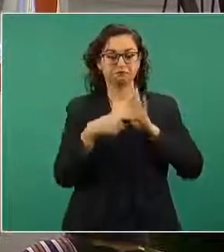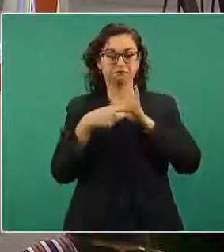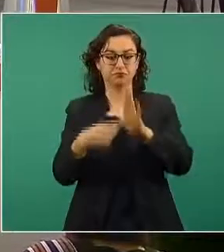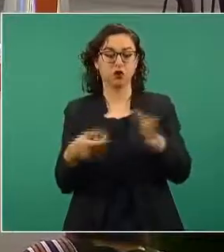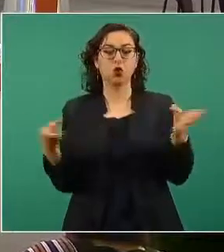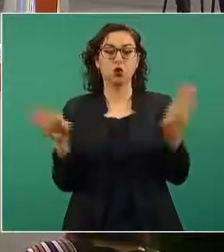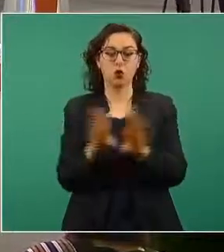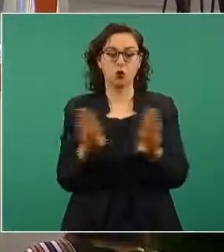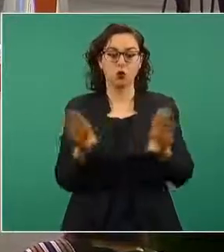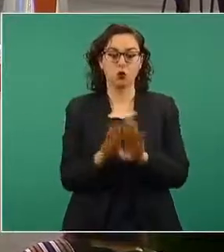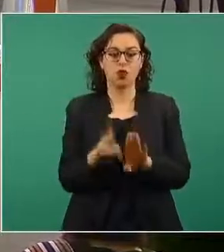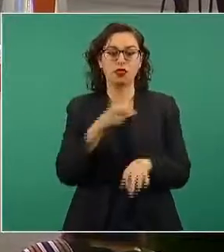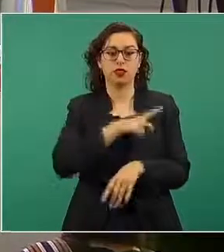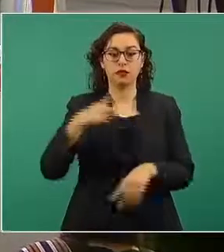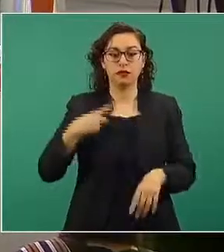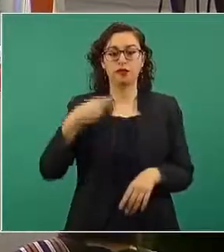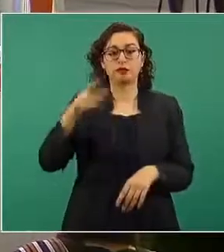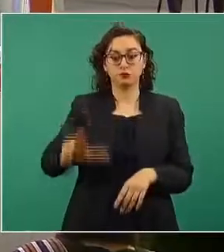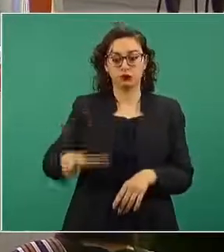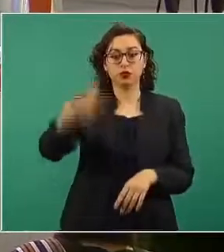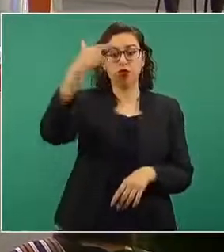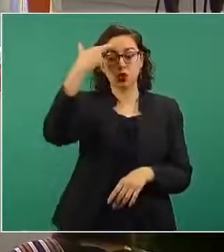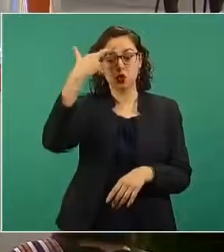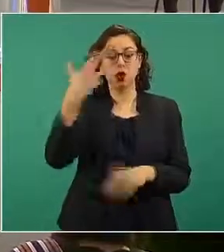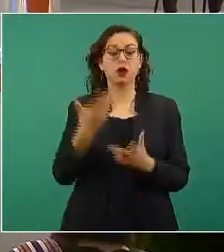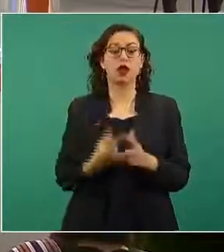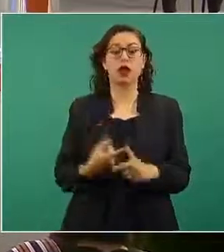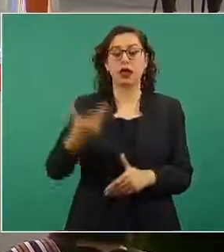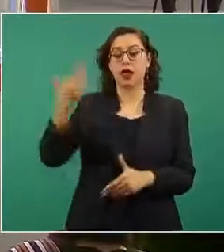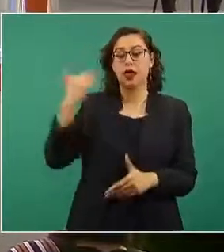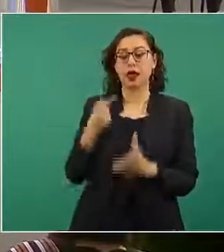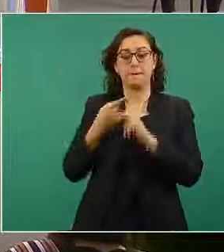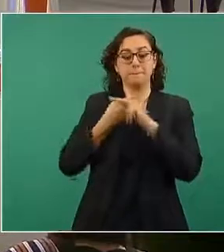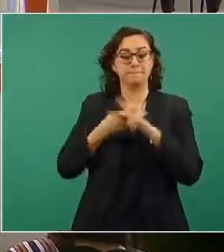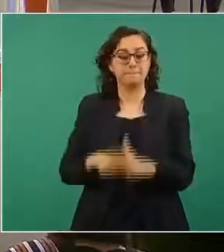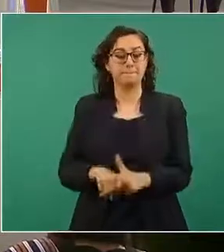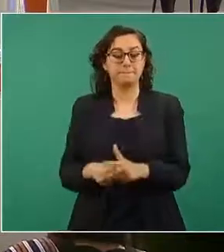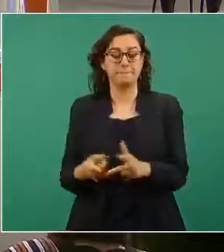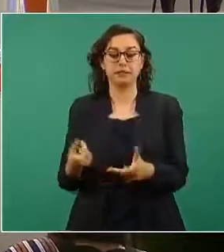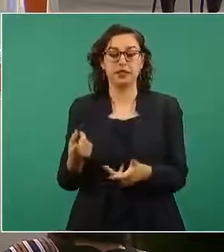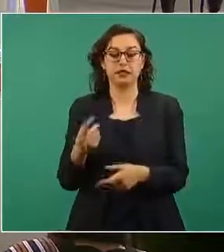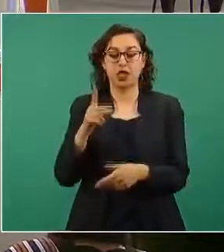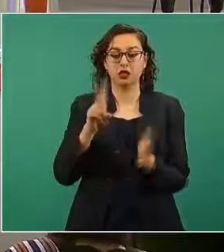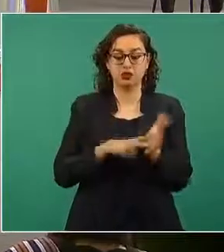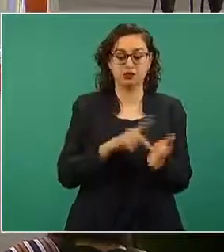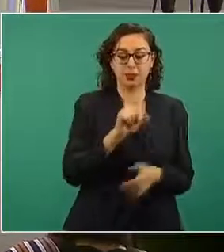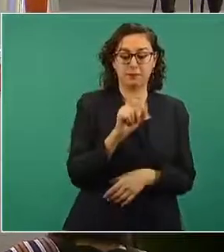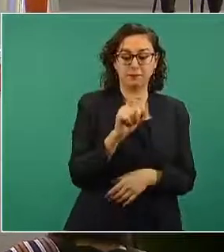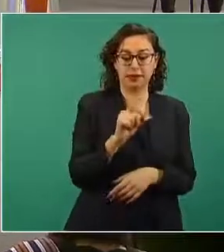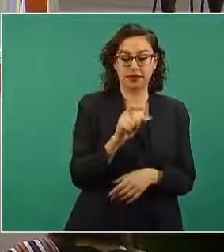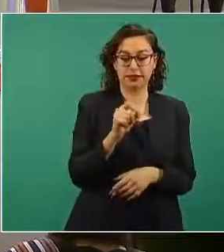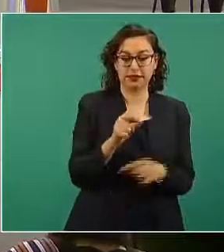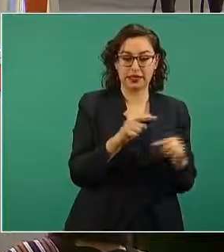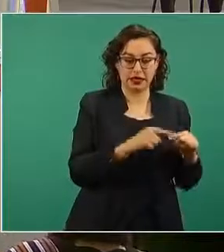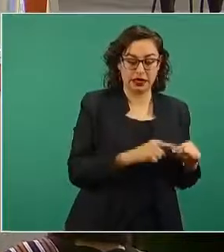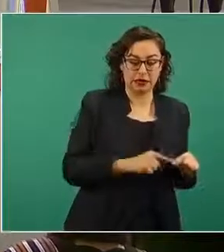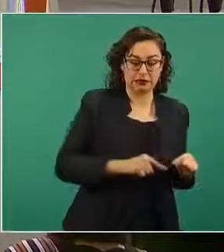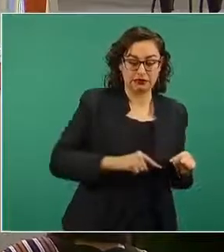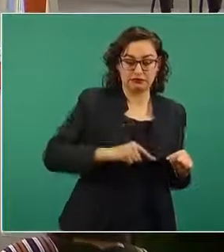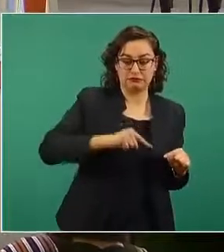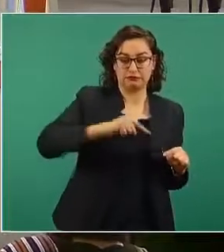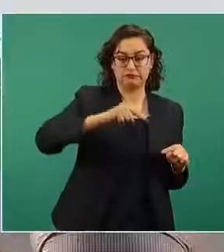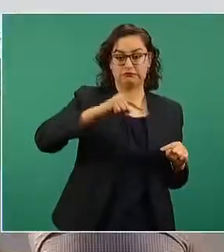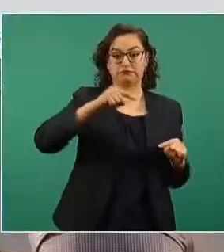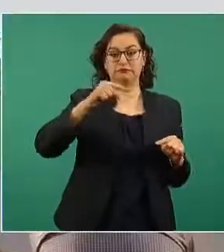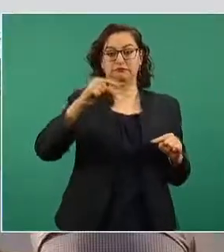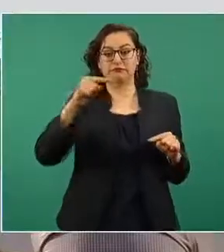epidémico. Recordar de manera también sintética, empieza en el primer semana de 2020, tuvimos el pico máximo en la última